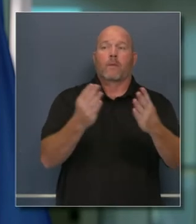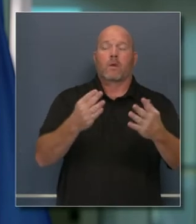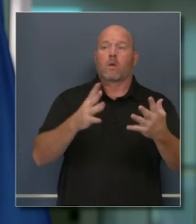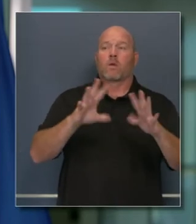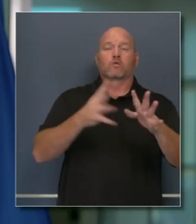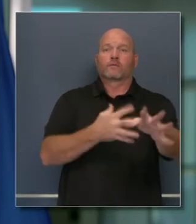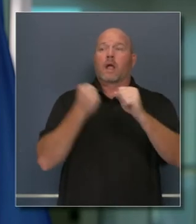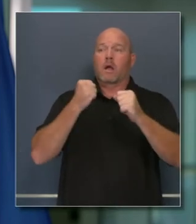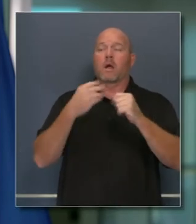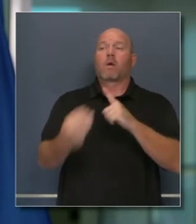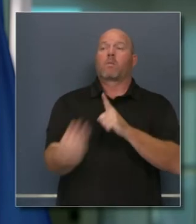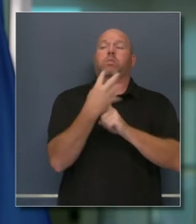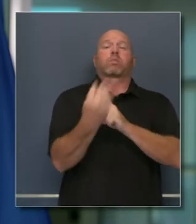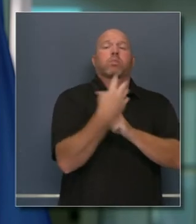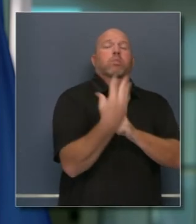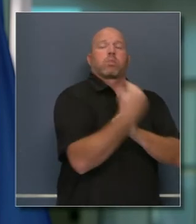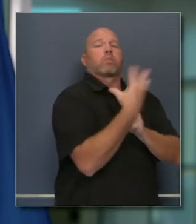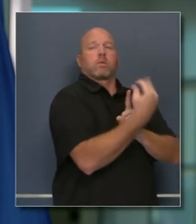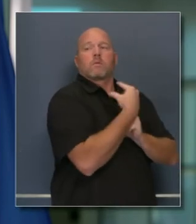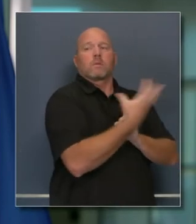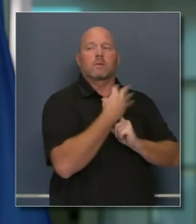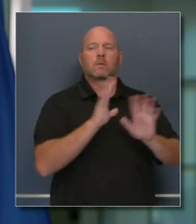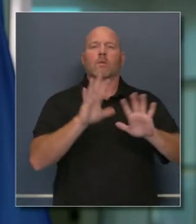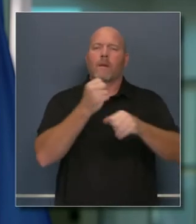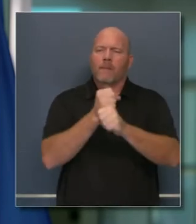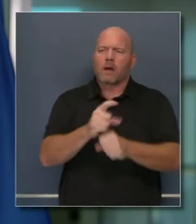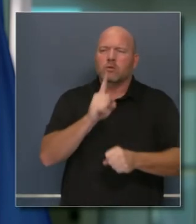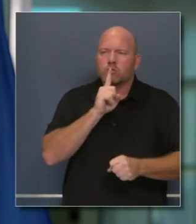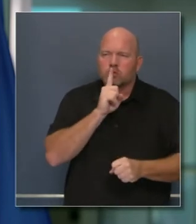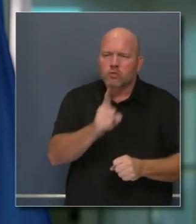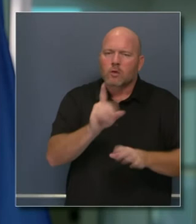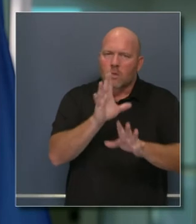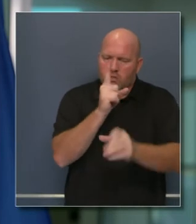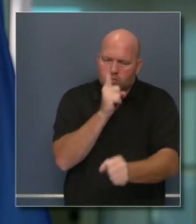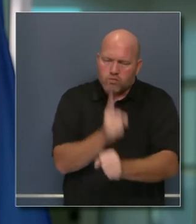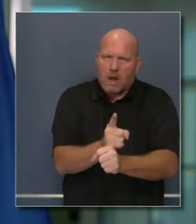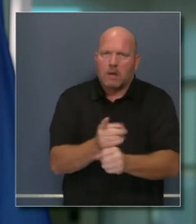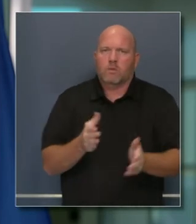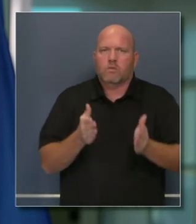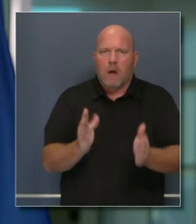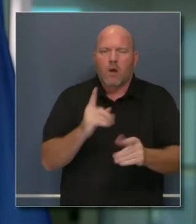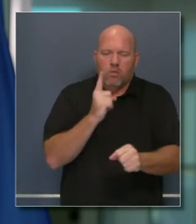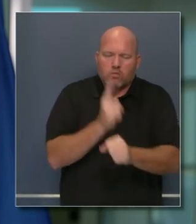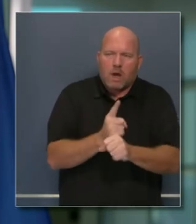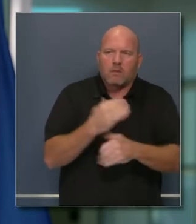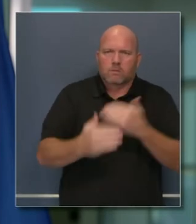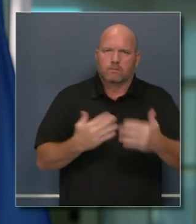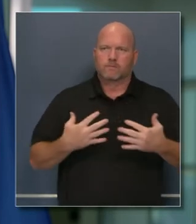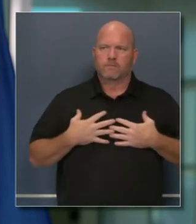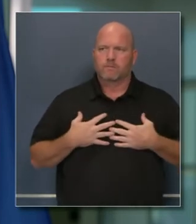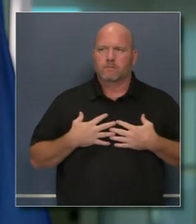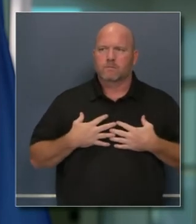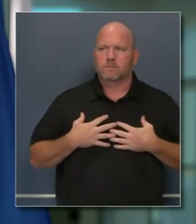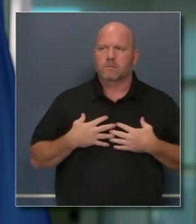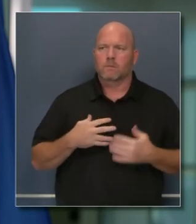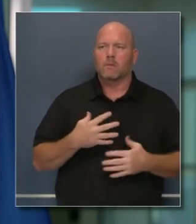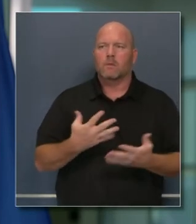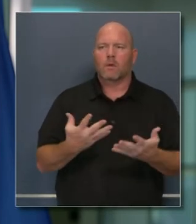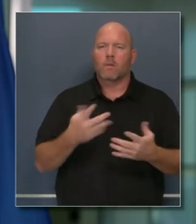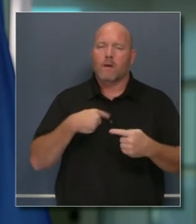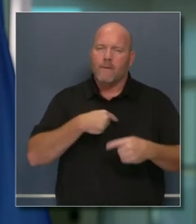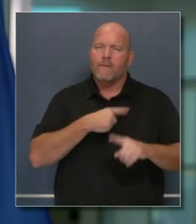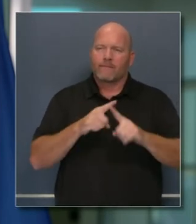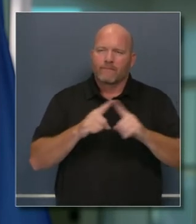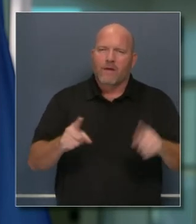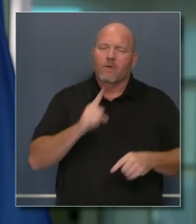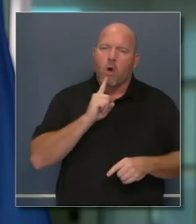estos meses del invierno. Y quiero estar seguros de que a nosotros nos salga bien. Disculpen lo alargado de la